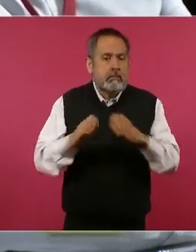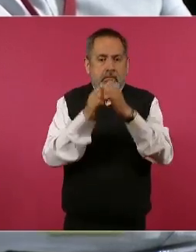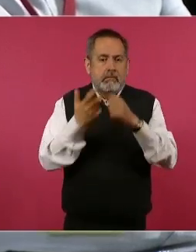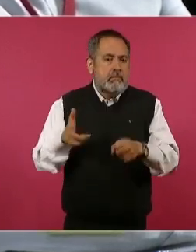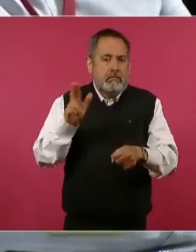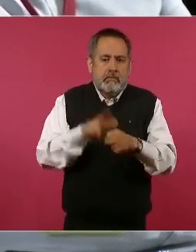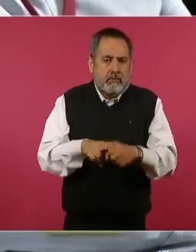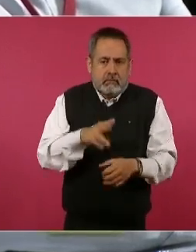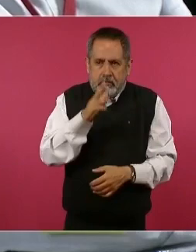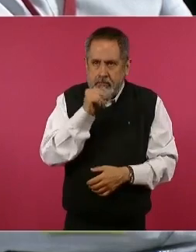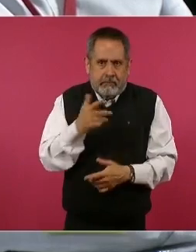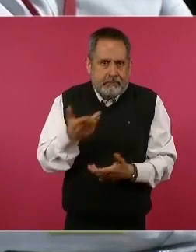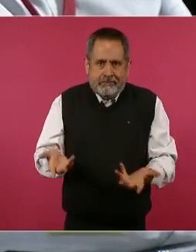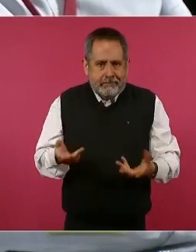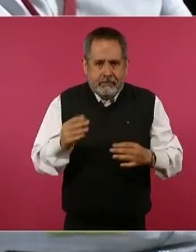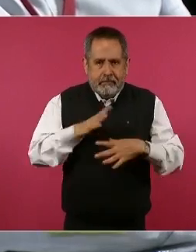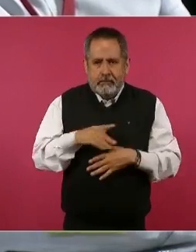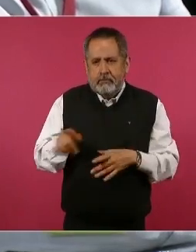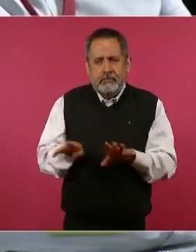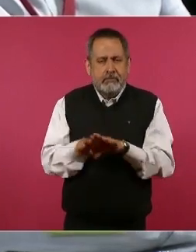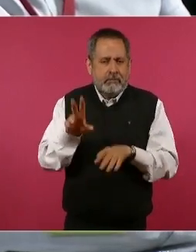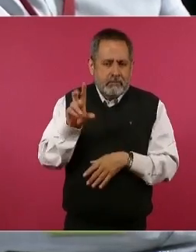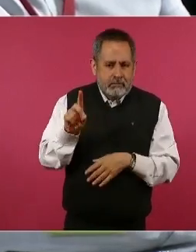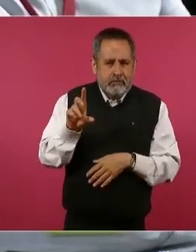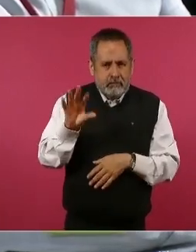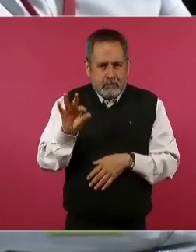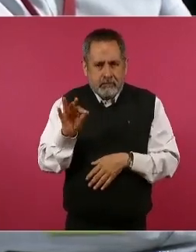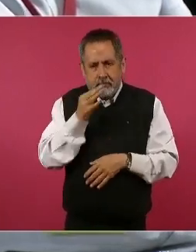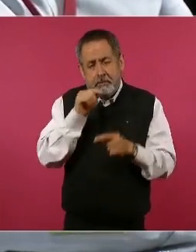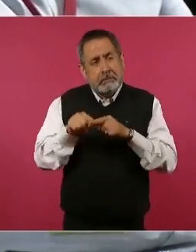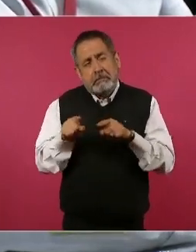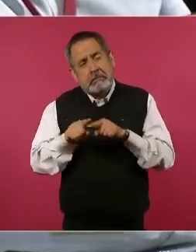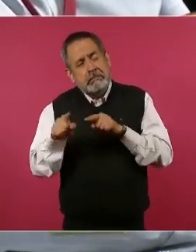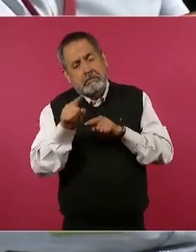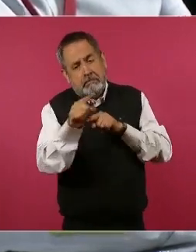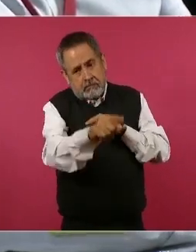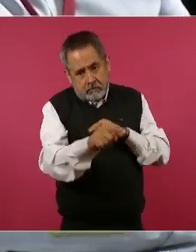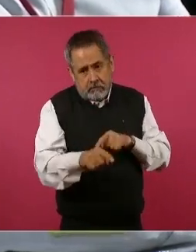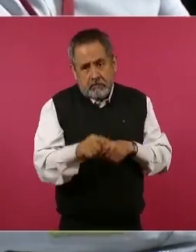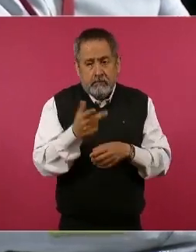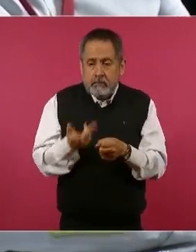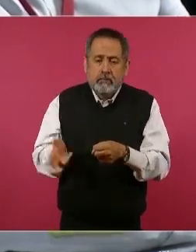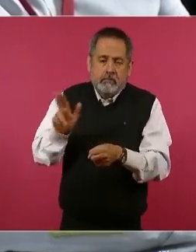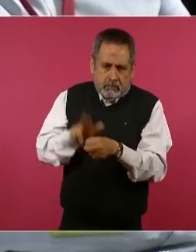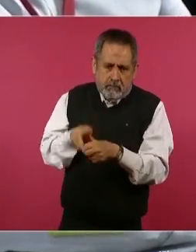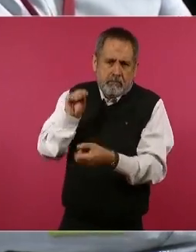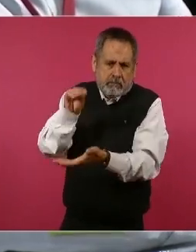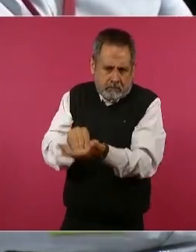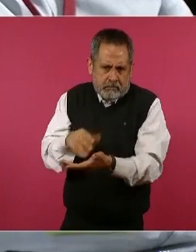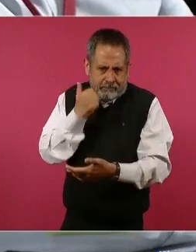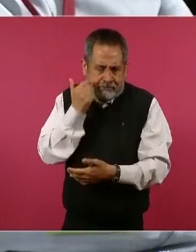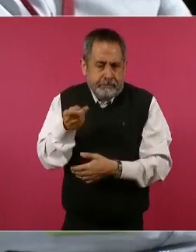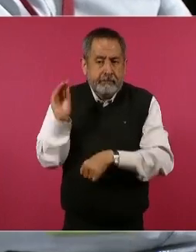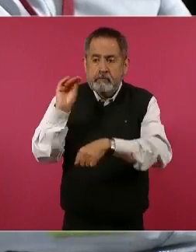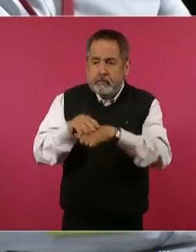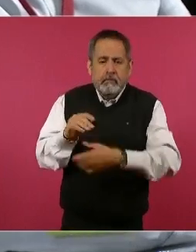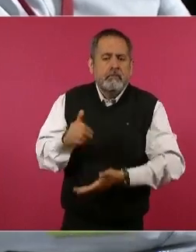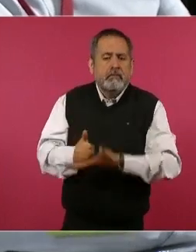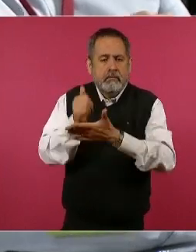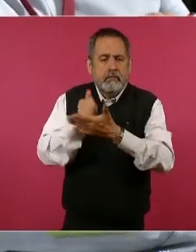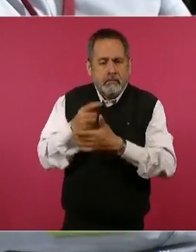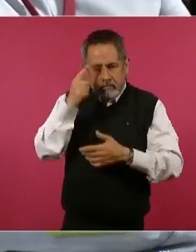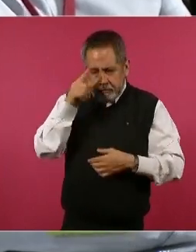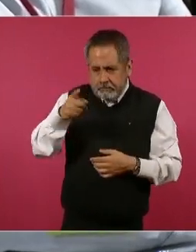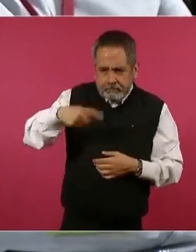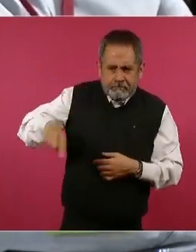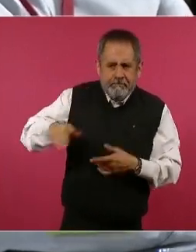un trayecto de cerca de 30 o 40 minutos. Y esta clínica podría ayudar no